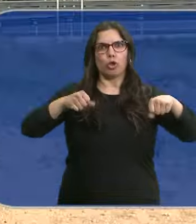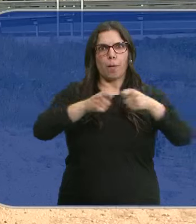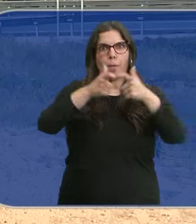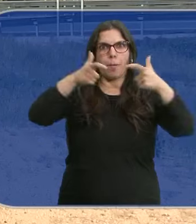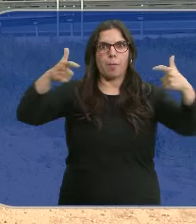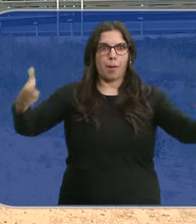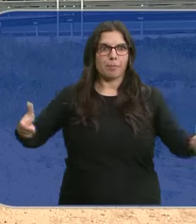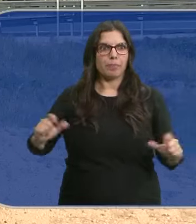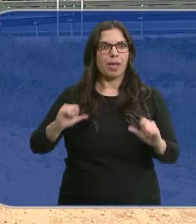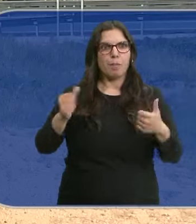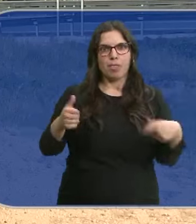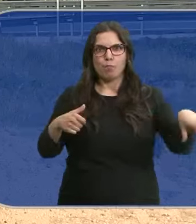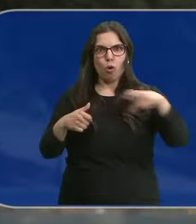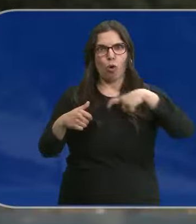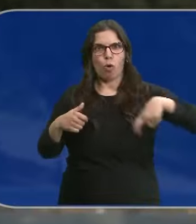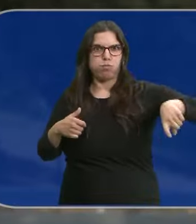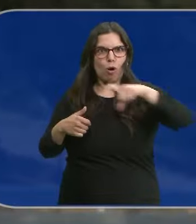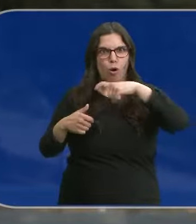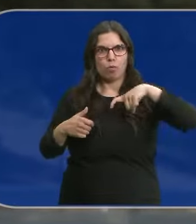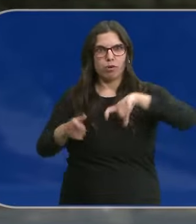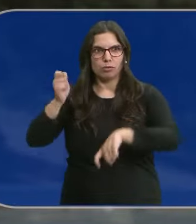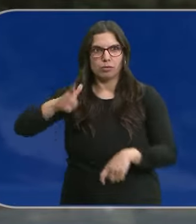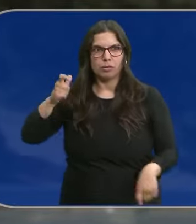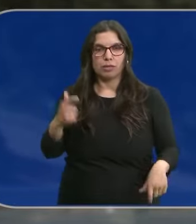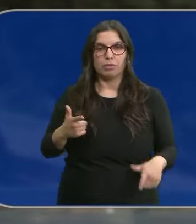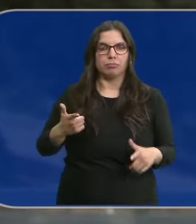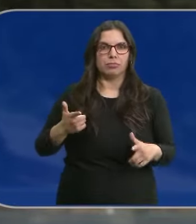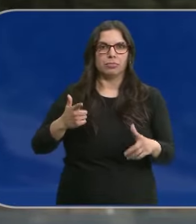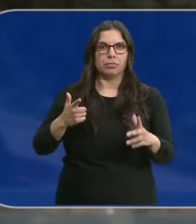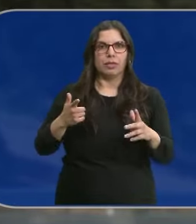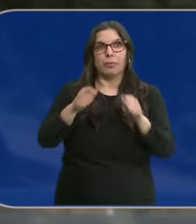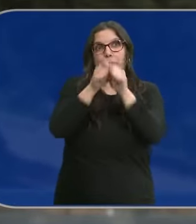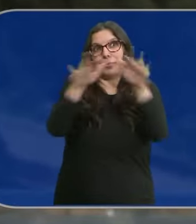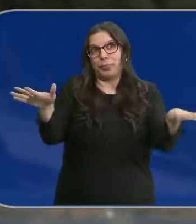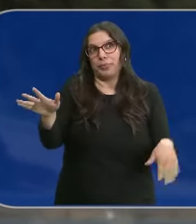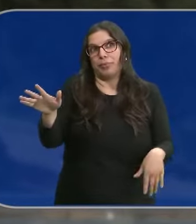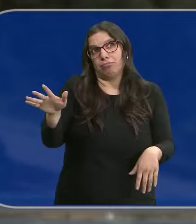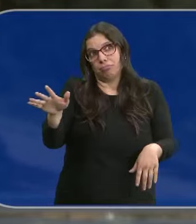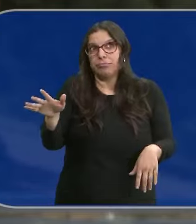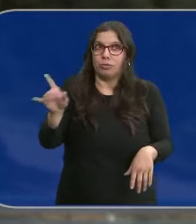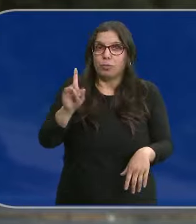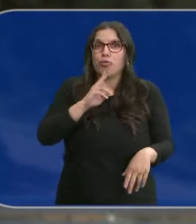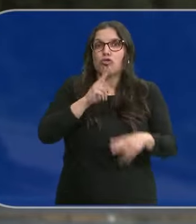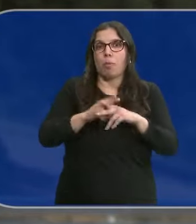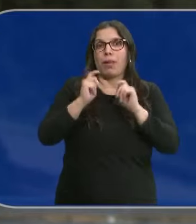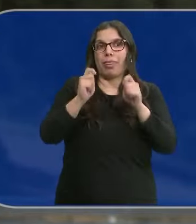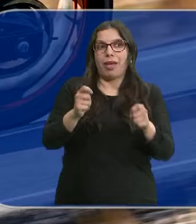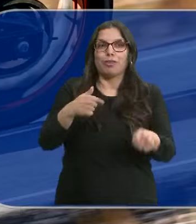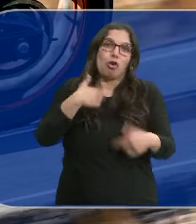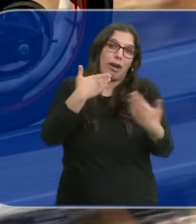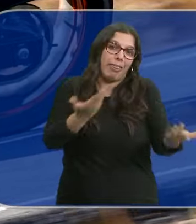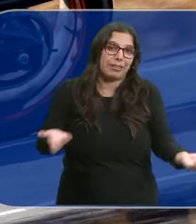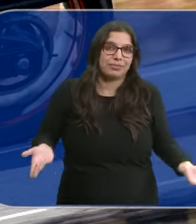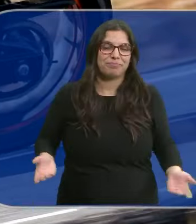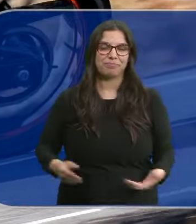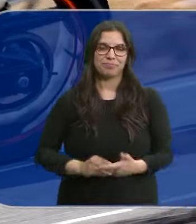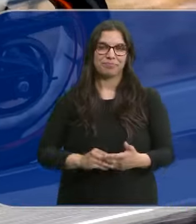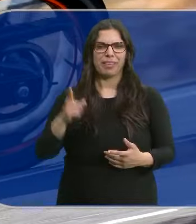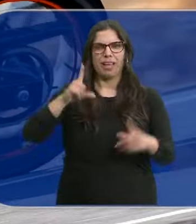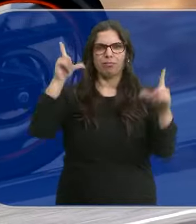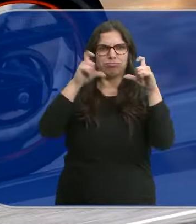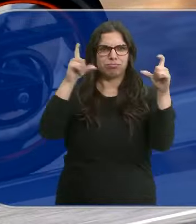fue cuando empezó a pasar más y más gente. Al final se hizo eso, pues no viral, pero se ha quedado con el nombre. y yo lo agradezco, la verdad.